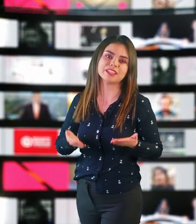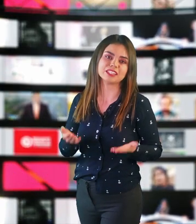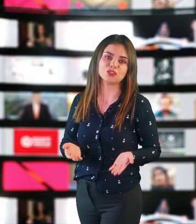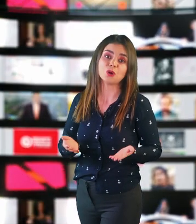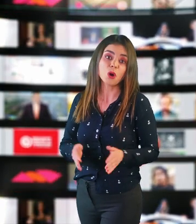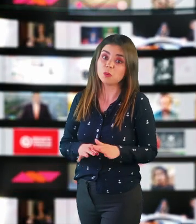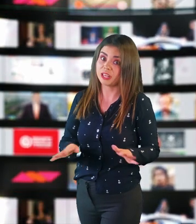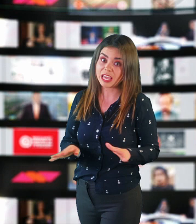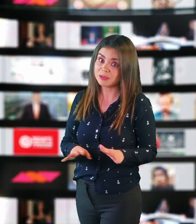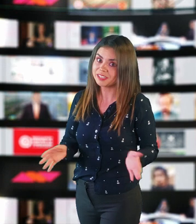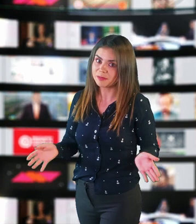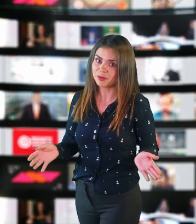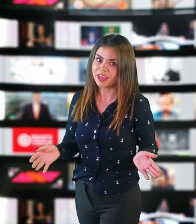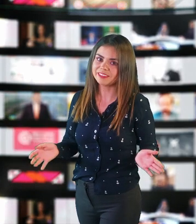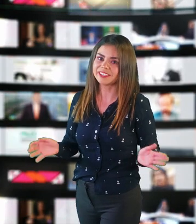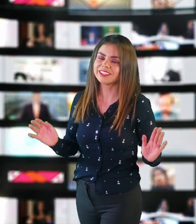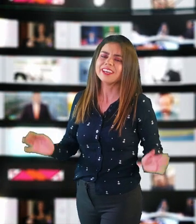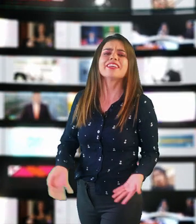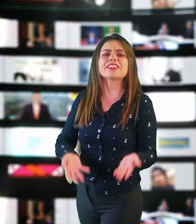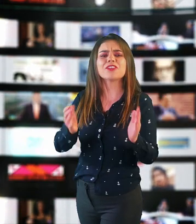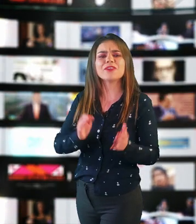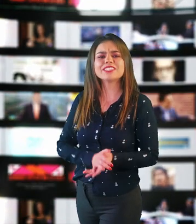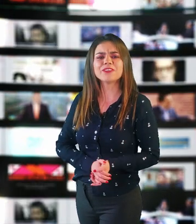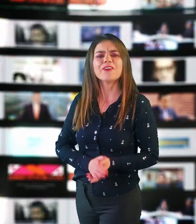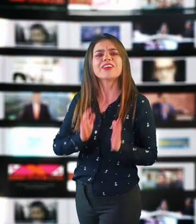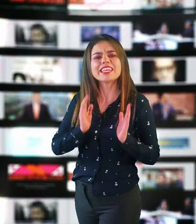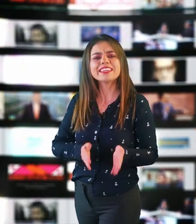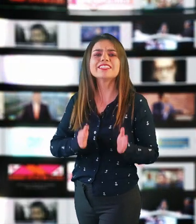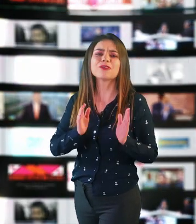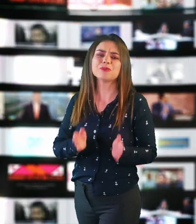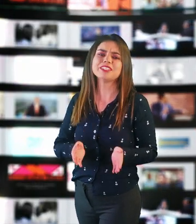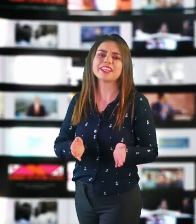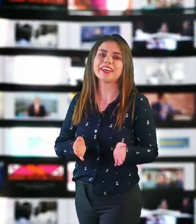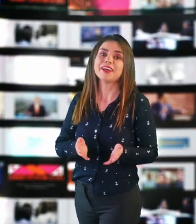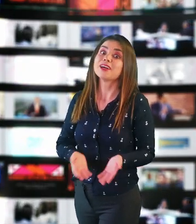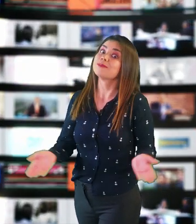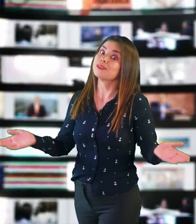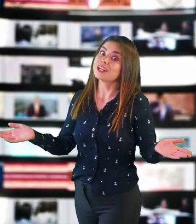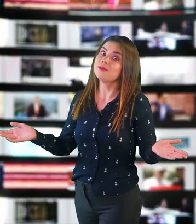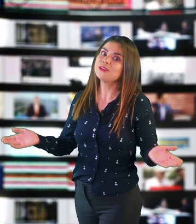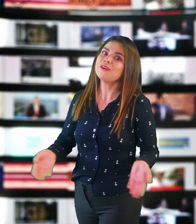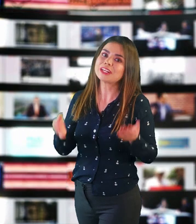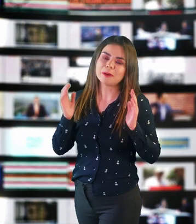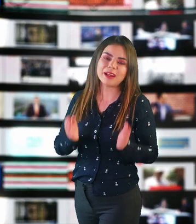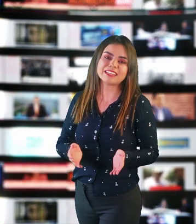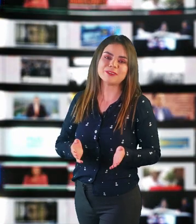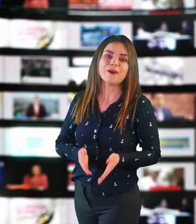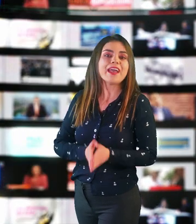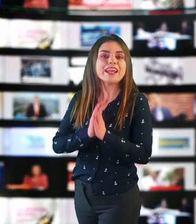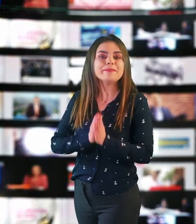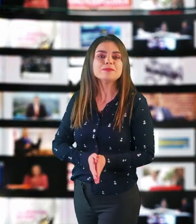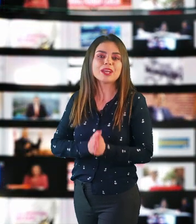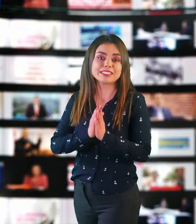una investigación, porque ya no es el tiempo de antes. Y a todo esto, ¿quién es el columnista? Pues Raimundo